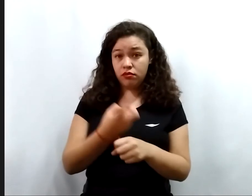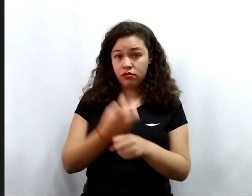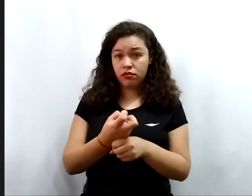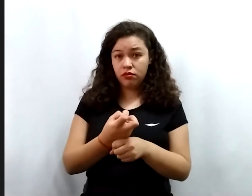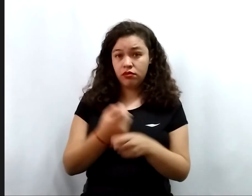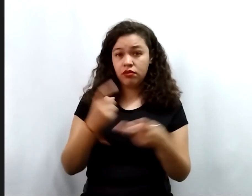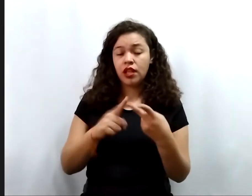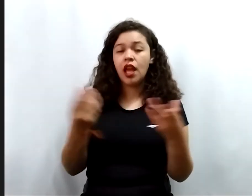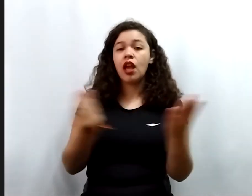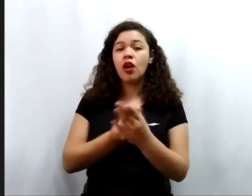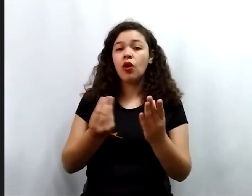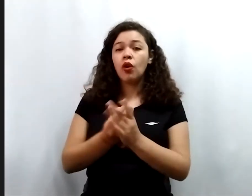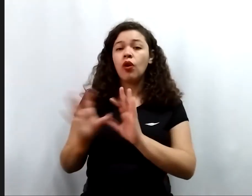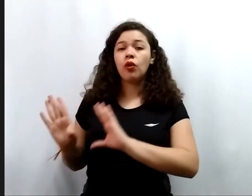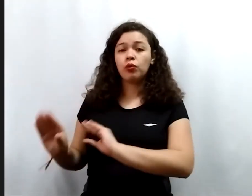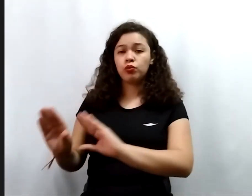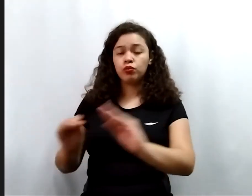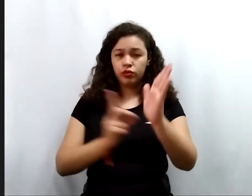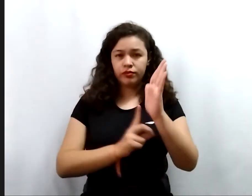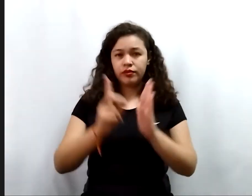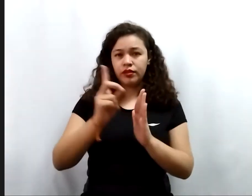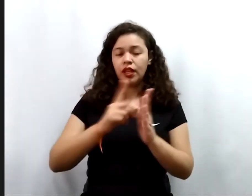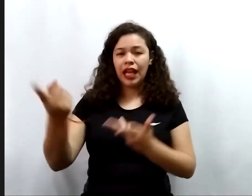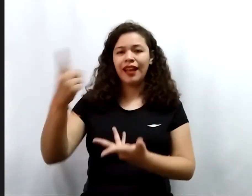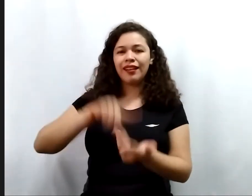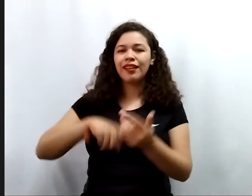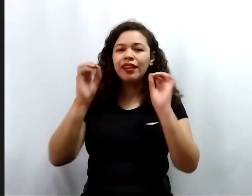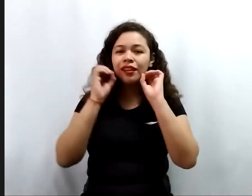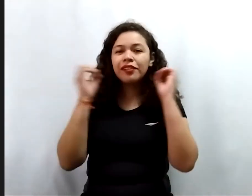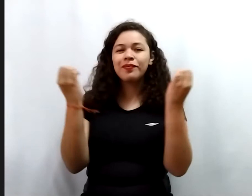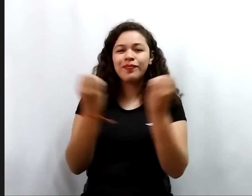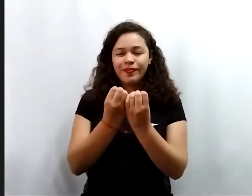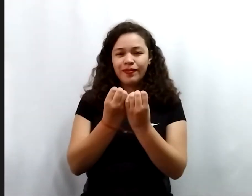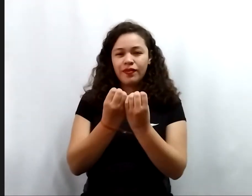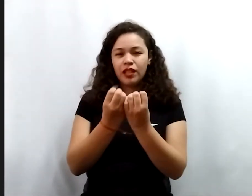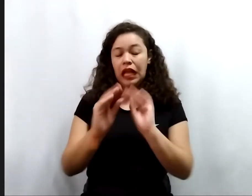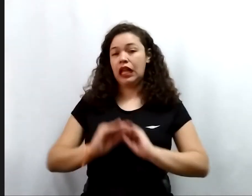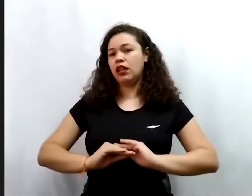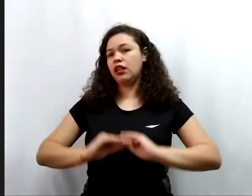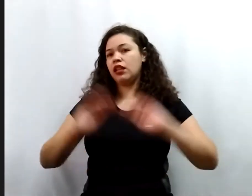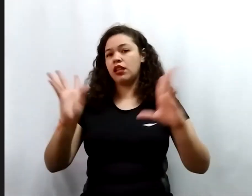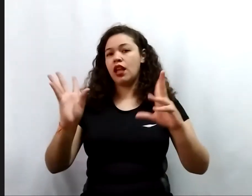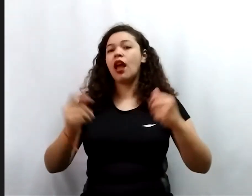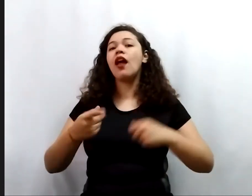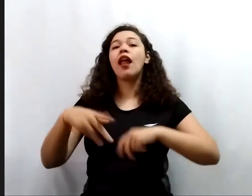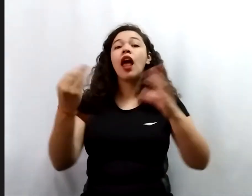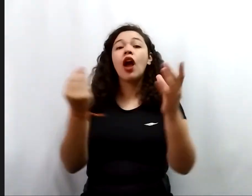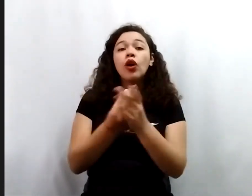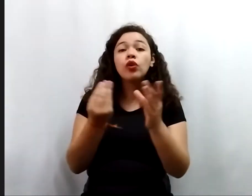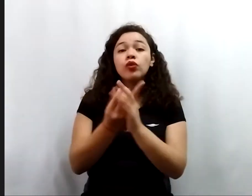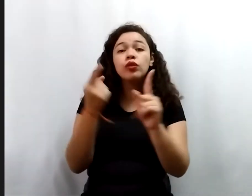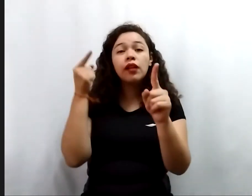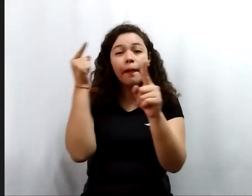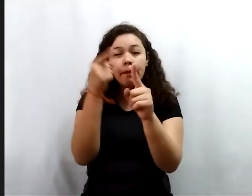de capacitación dentro de toda una organización, por supuesto, diseña los cursos